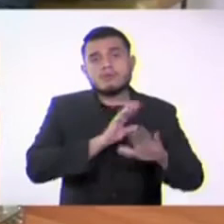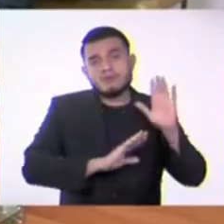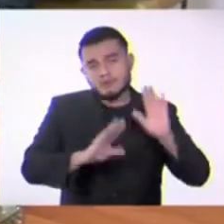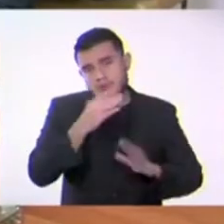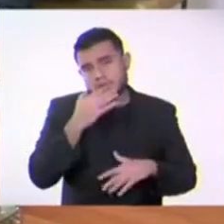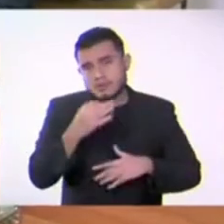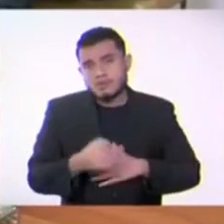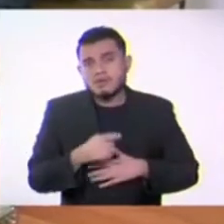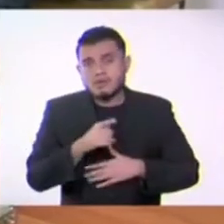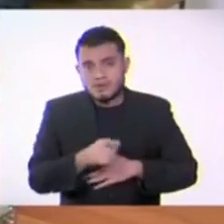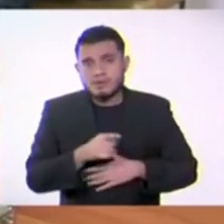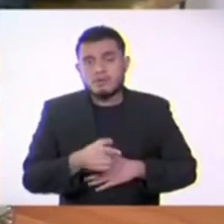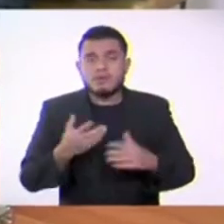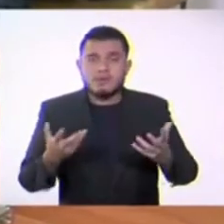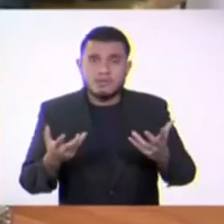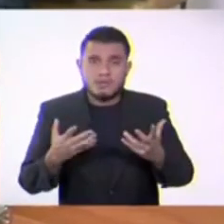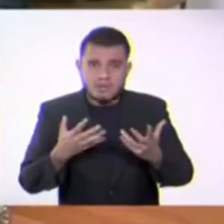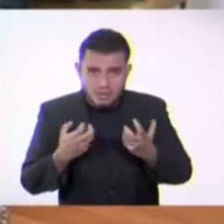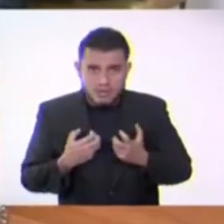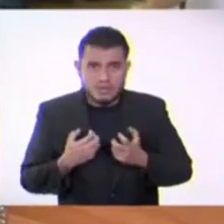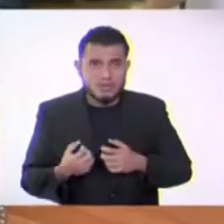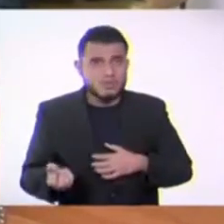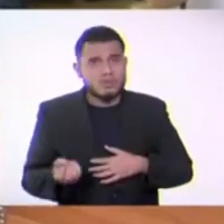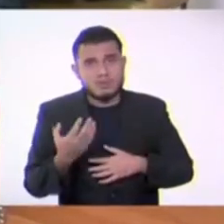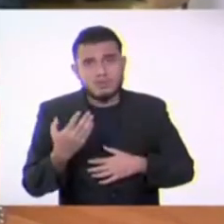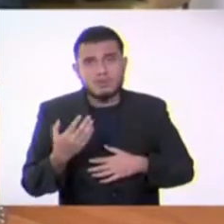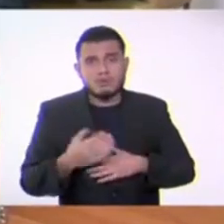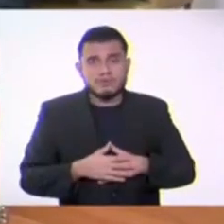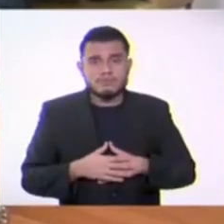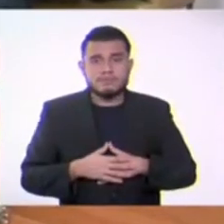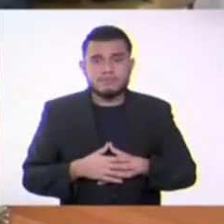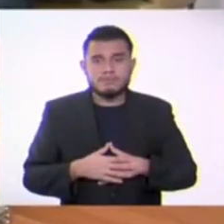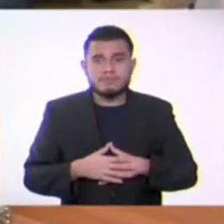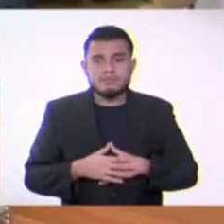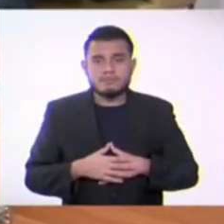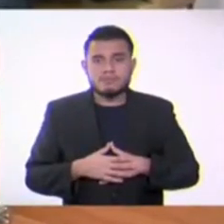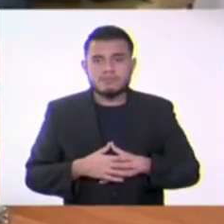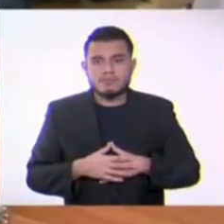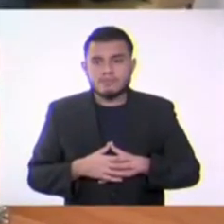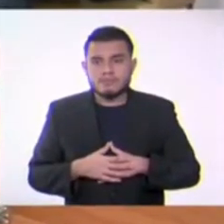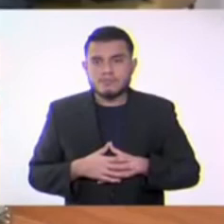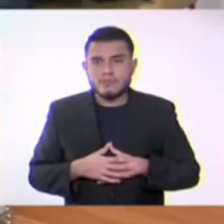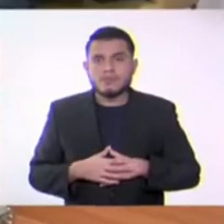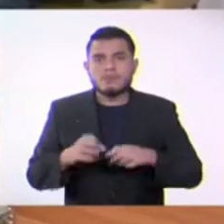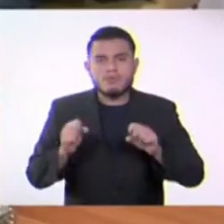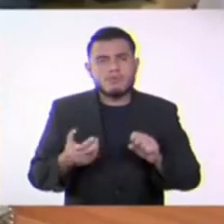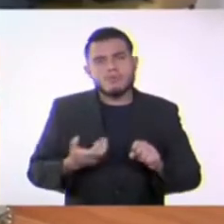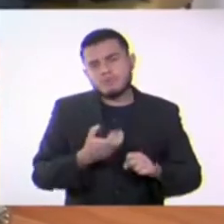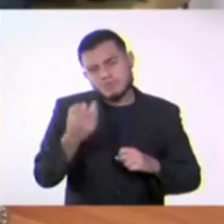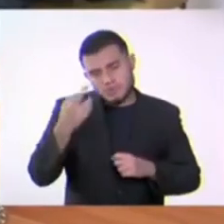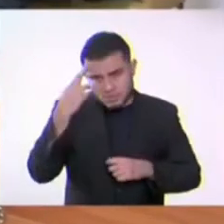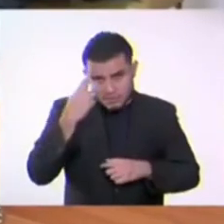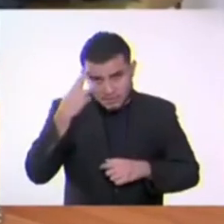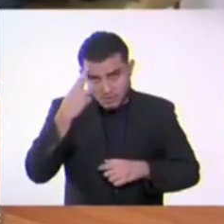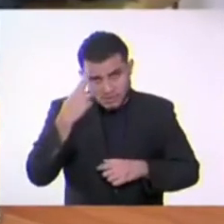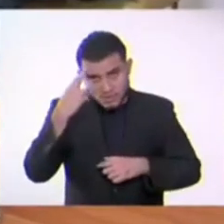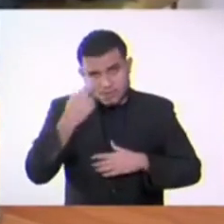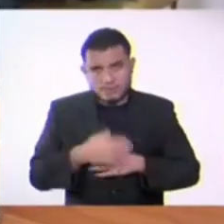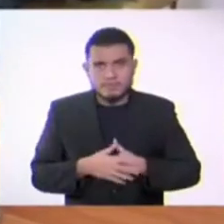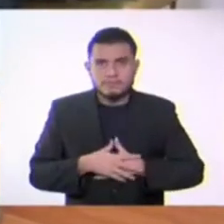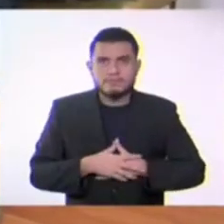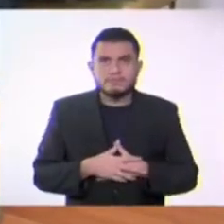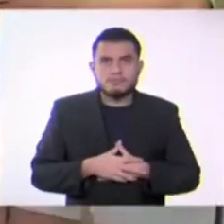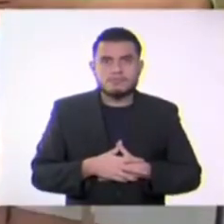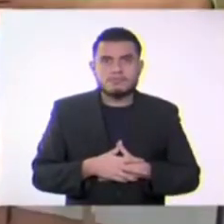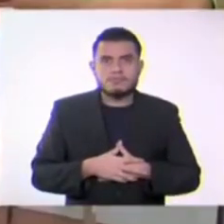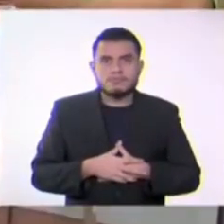configuran los nuevos conflictos luego de la Guerra Fría, ¿podemos sacar alguna reflexión, Federico, para los